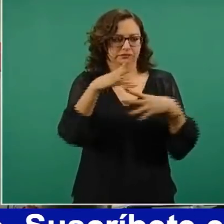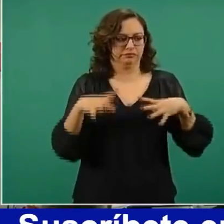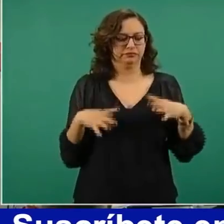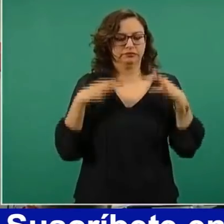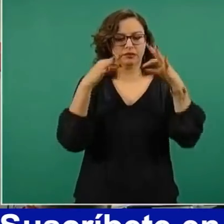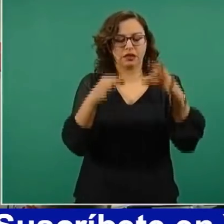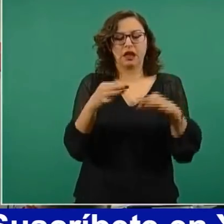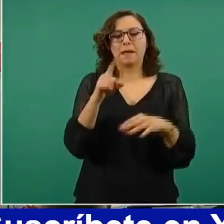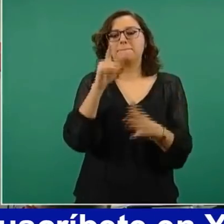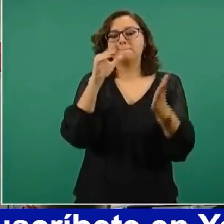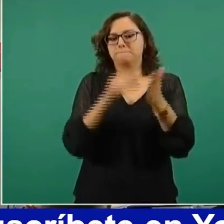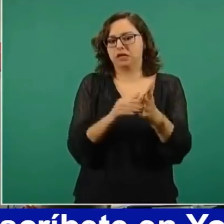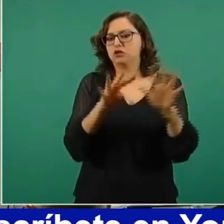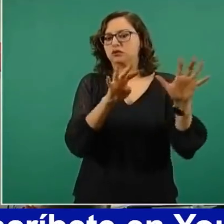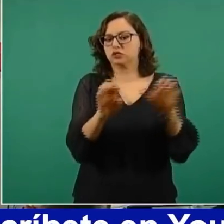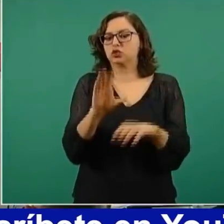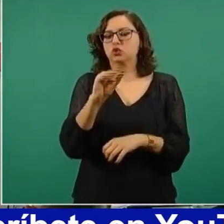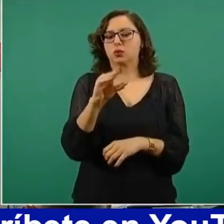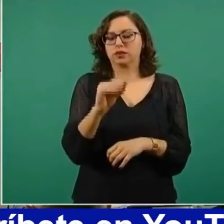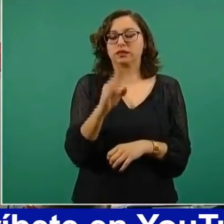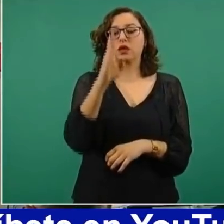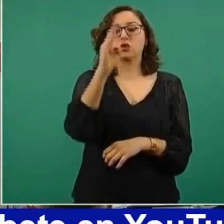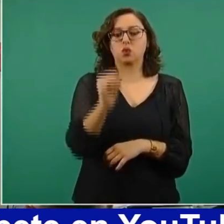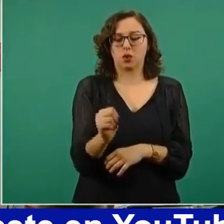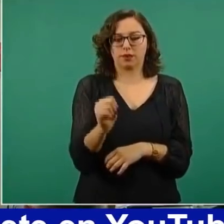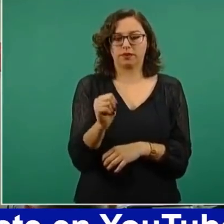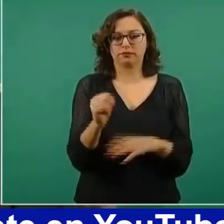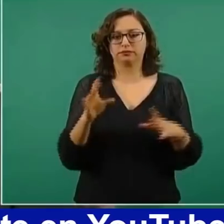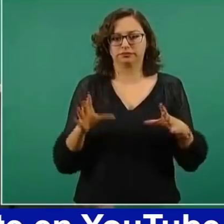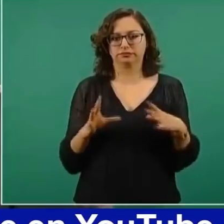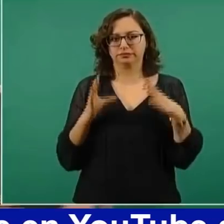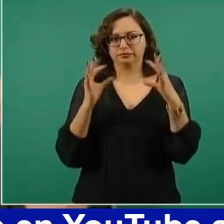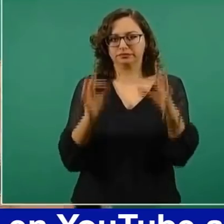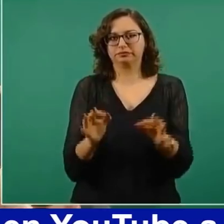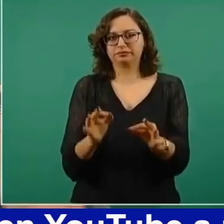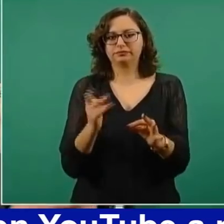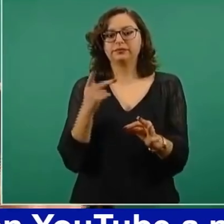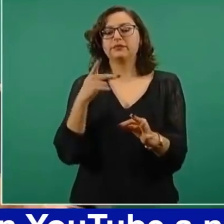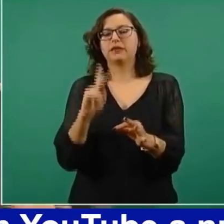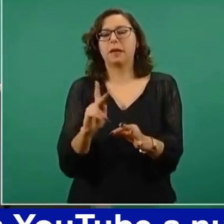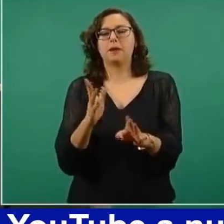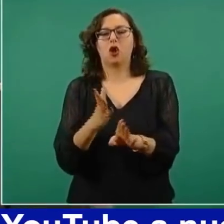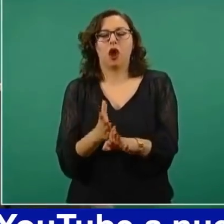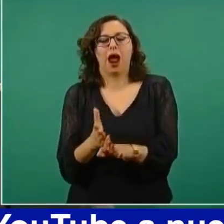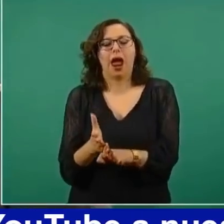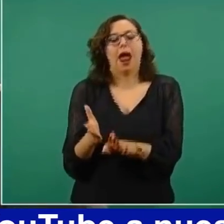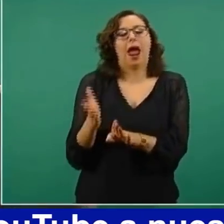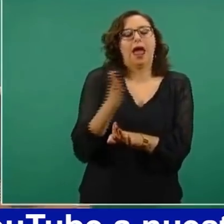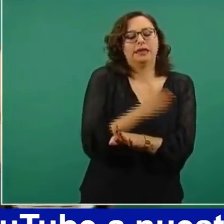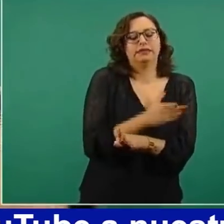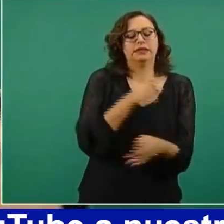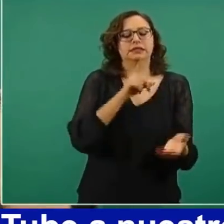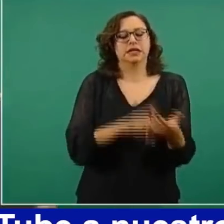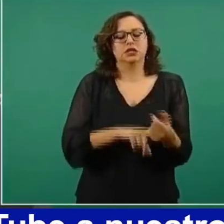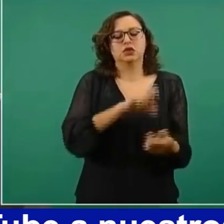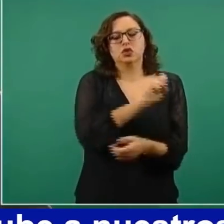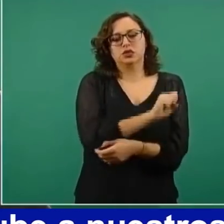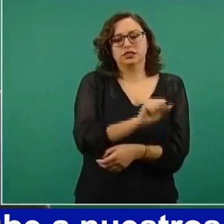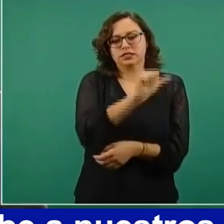en 1999, pero ya existía antes una dependencia al interior de la Secretaría de Salud,